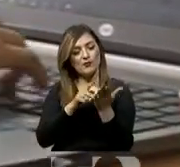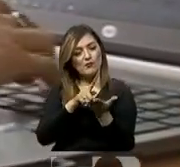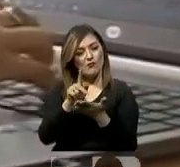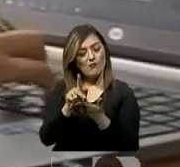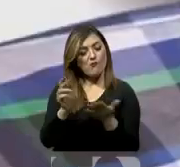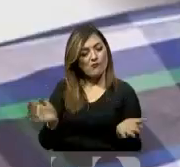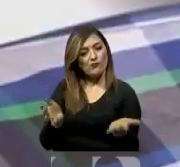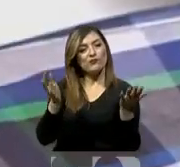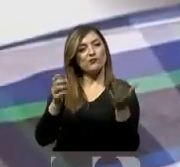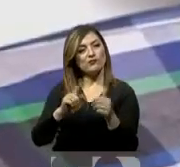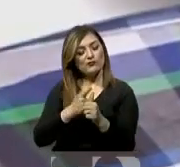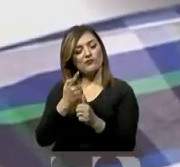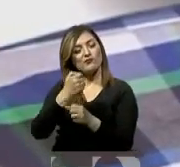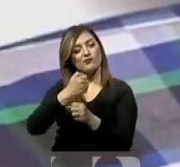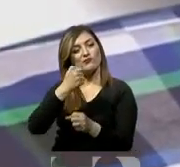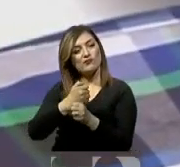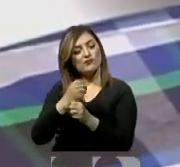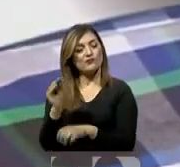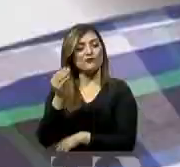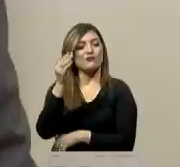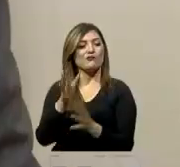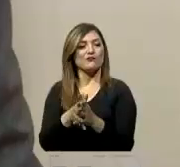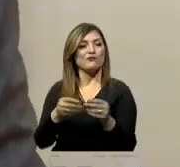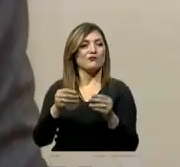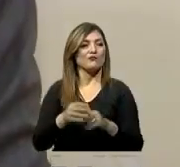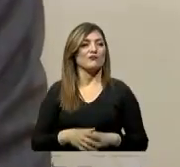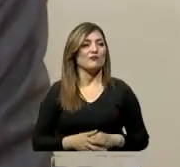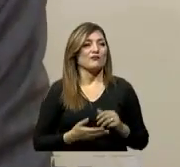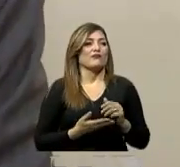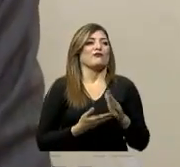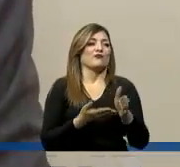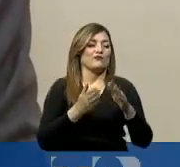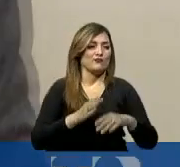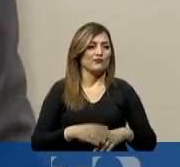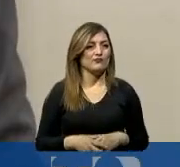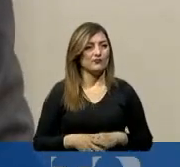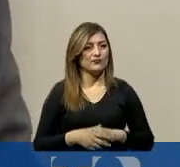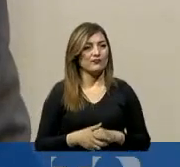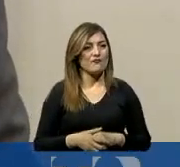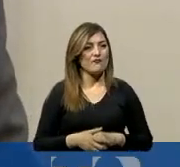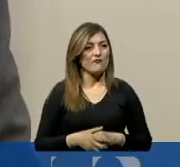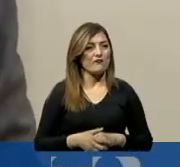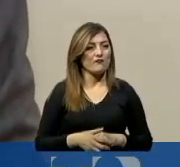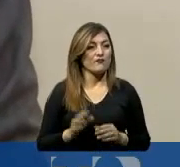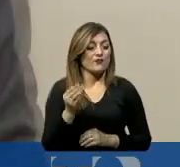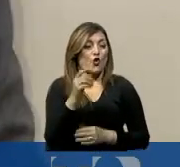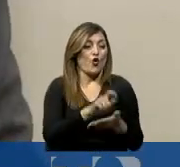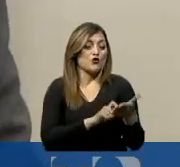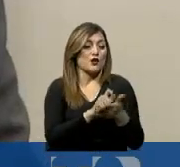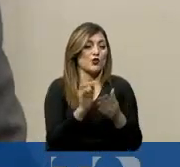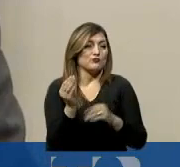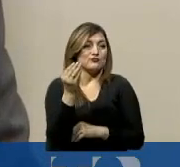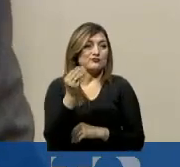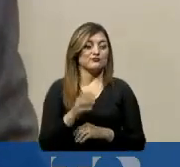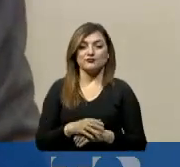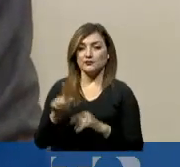para promover un primer empleo formal de los jóvenes una solución. Por ejemplo, si que hubiese la contratación de X cantidad de jóvenes, se dé una